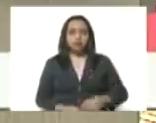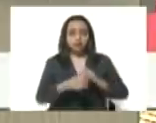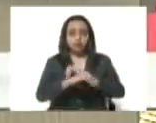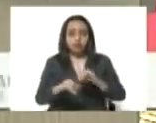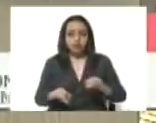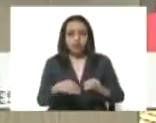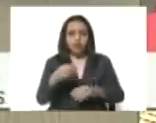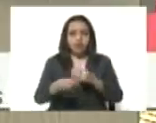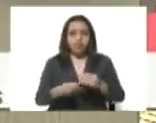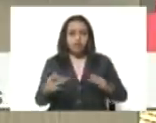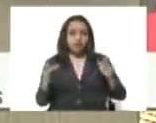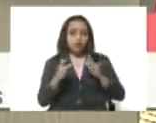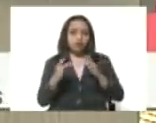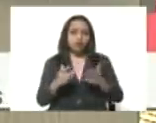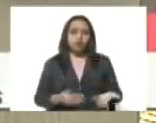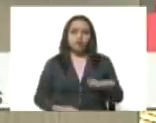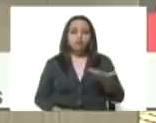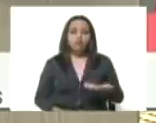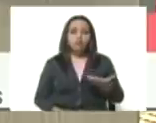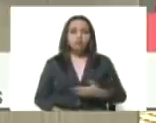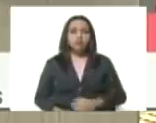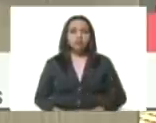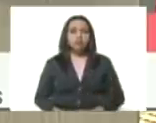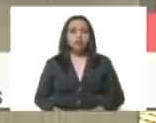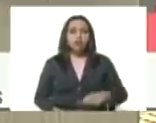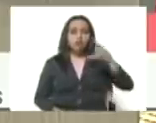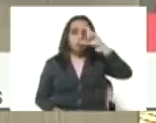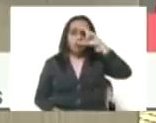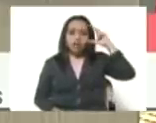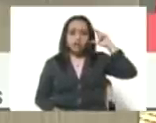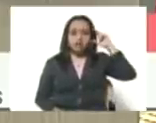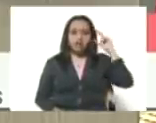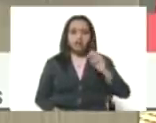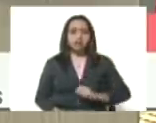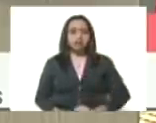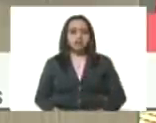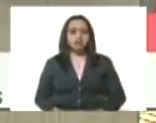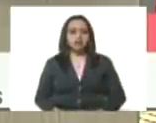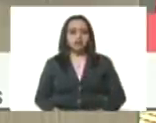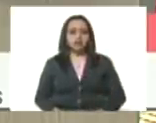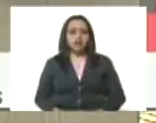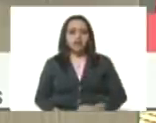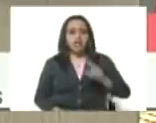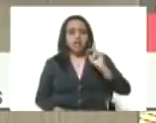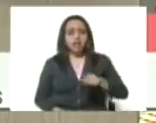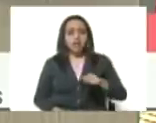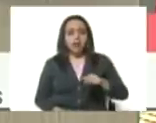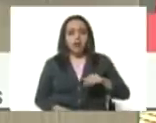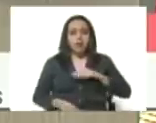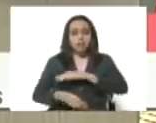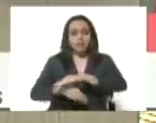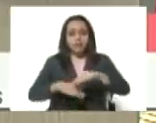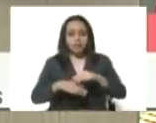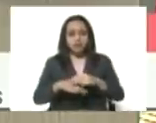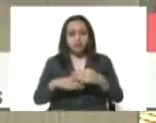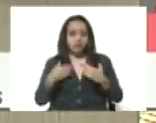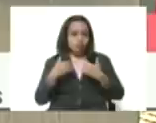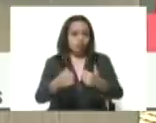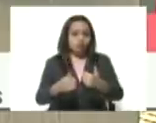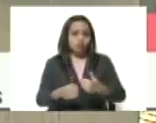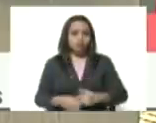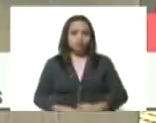hacer un pase muy importante con el canciller Jorge Arriaza, con el ministro del Poder Popular para la